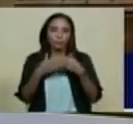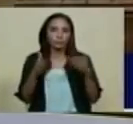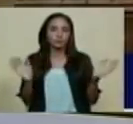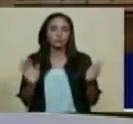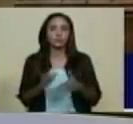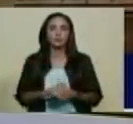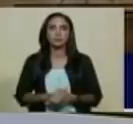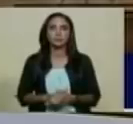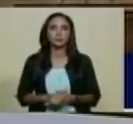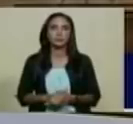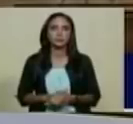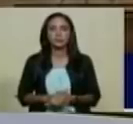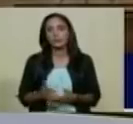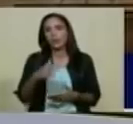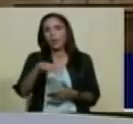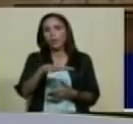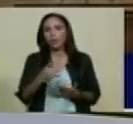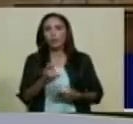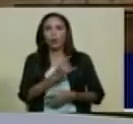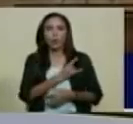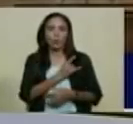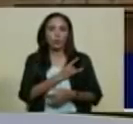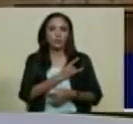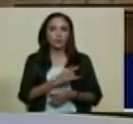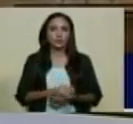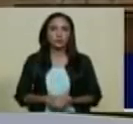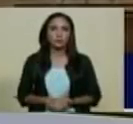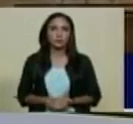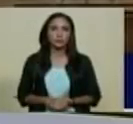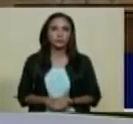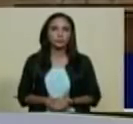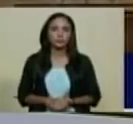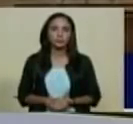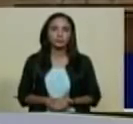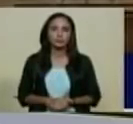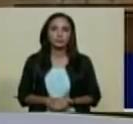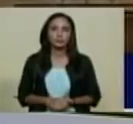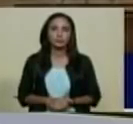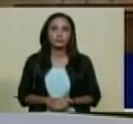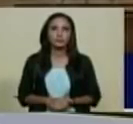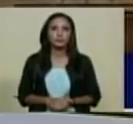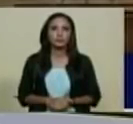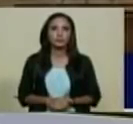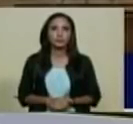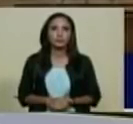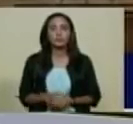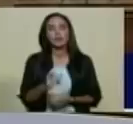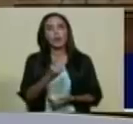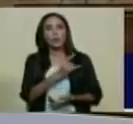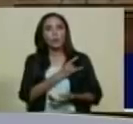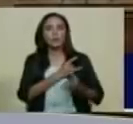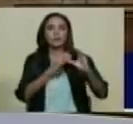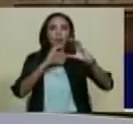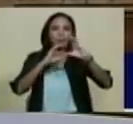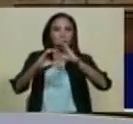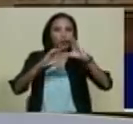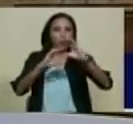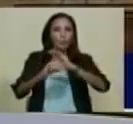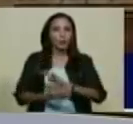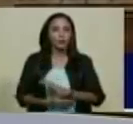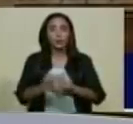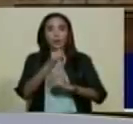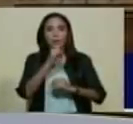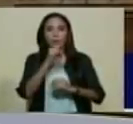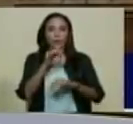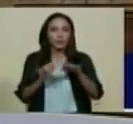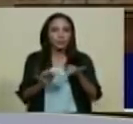de Venezuela. Se trata de la Universidad Nacional Experimental de las Telecomunicaciones y la